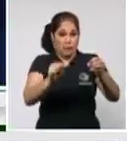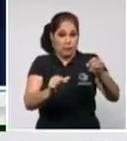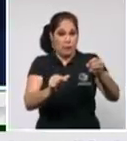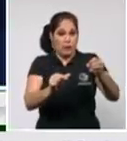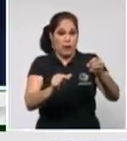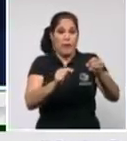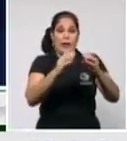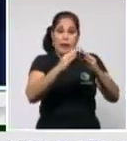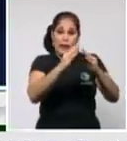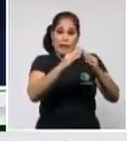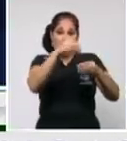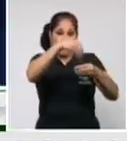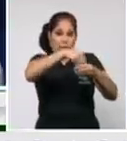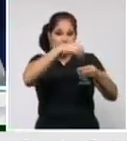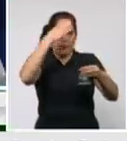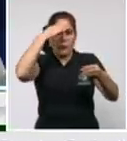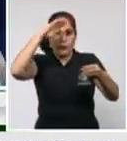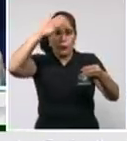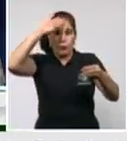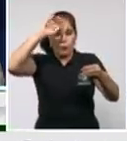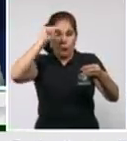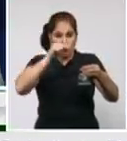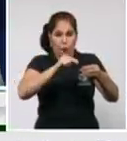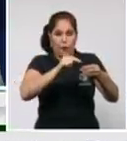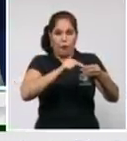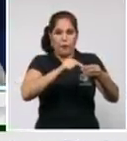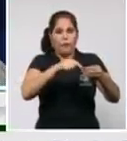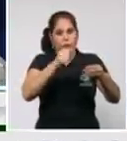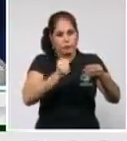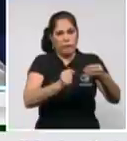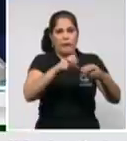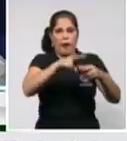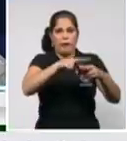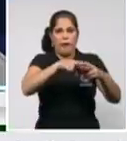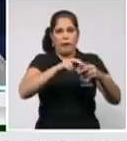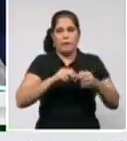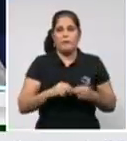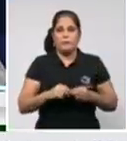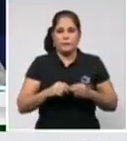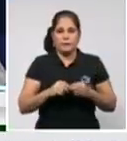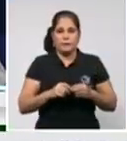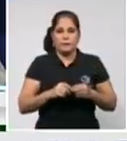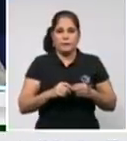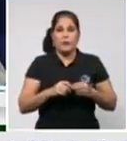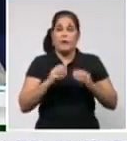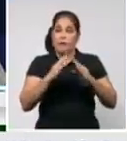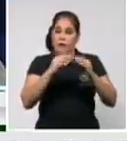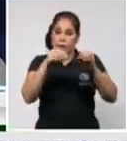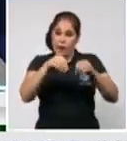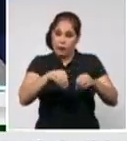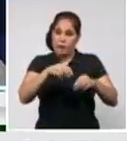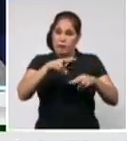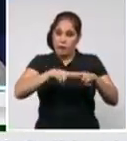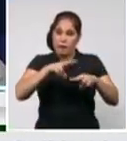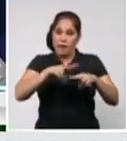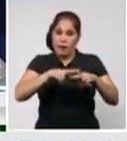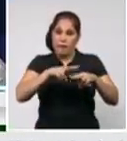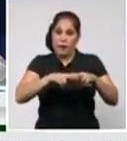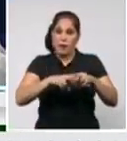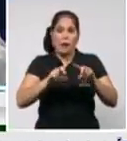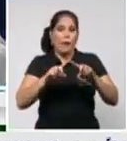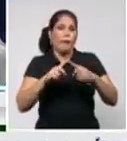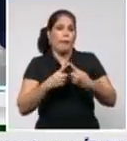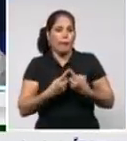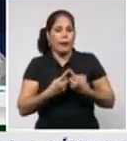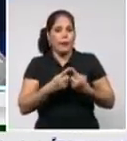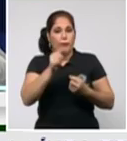residente temporal en Cuba, que es de aquí, de La Habana, o vive aquí en La Habana, perdón, pero que es un